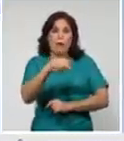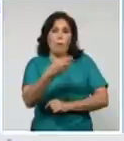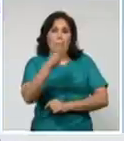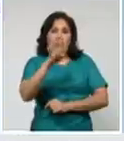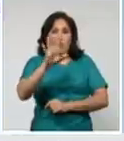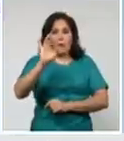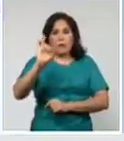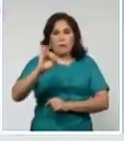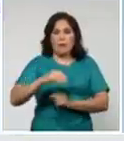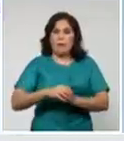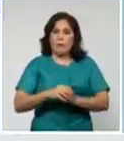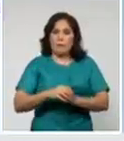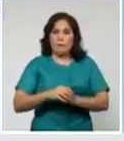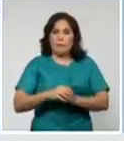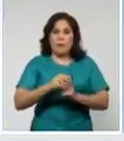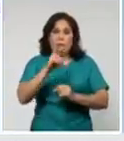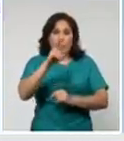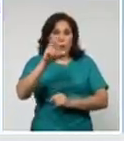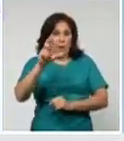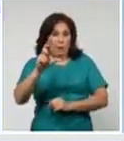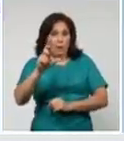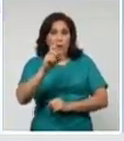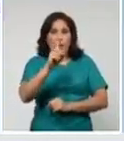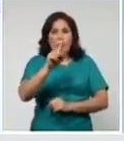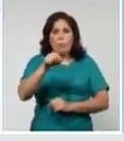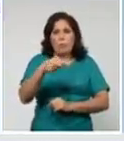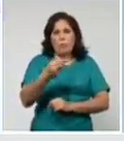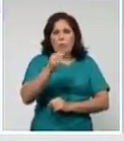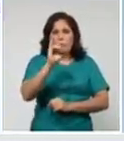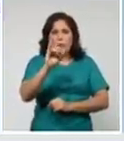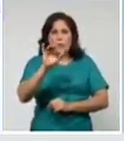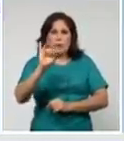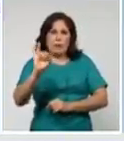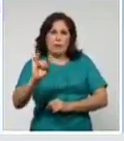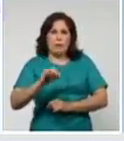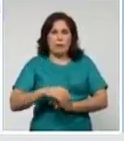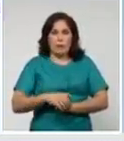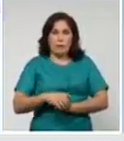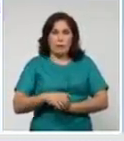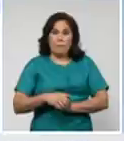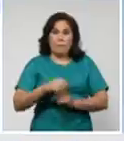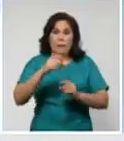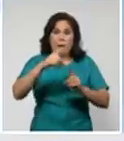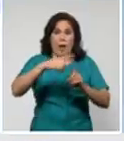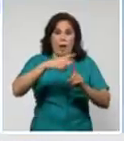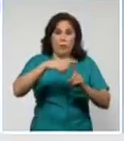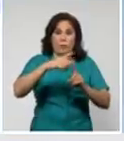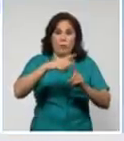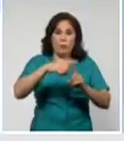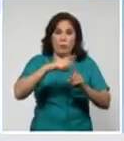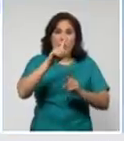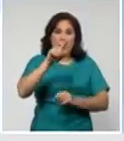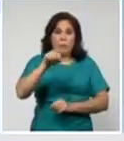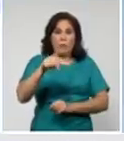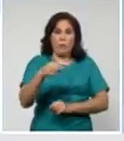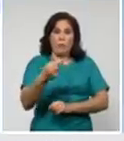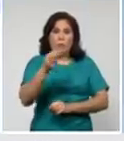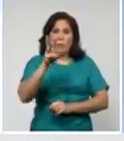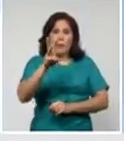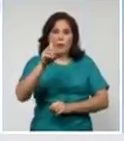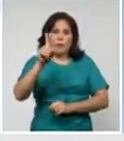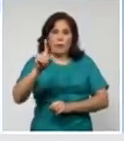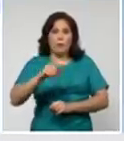3,47, Villa Clara 1,67, Las Tunas